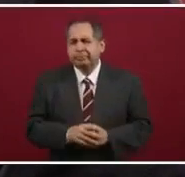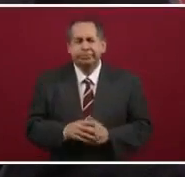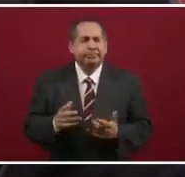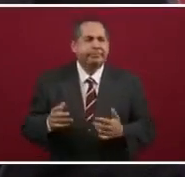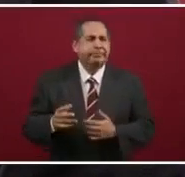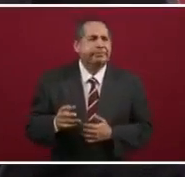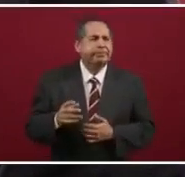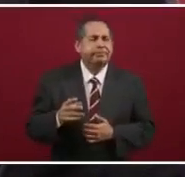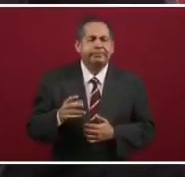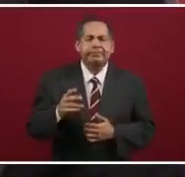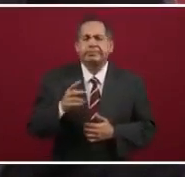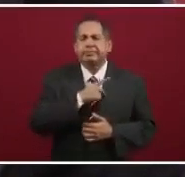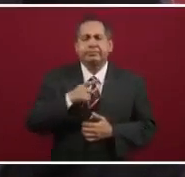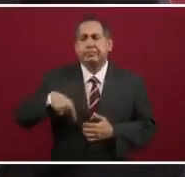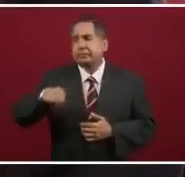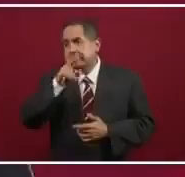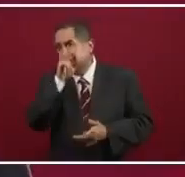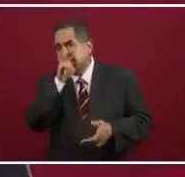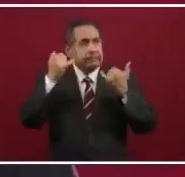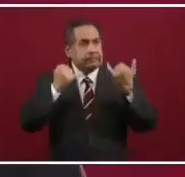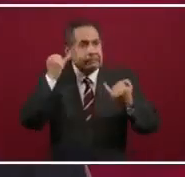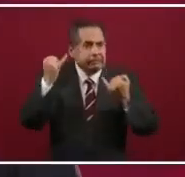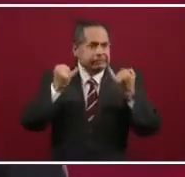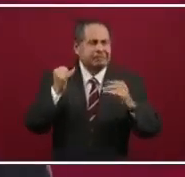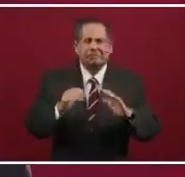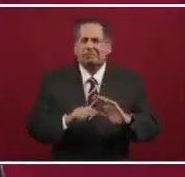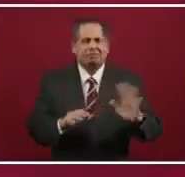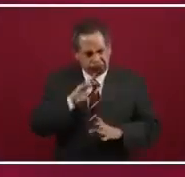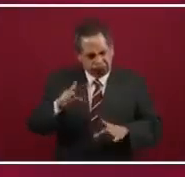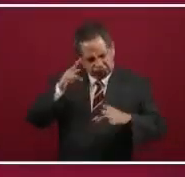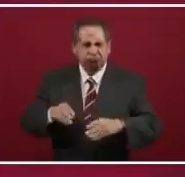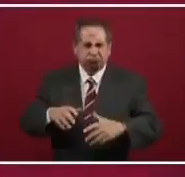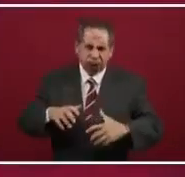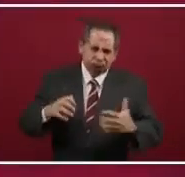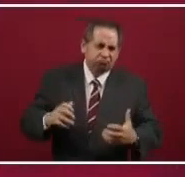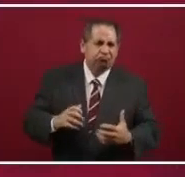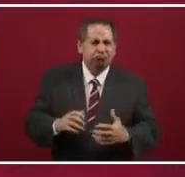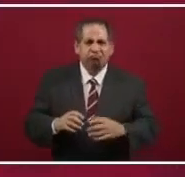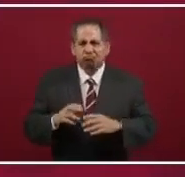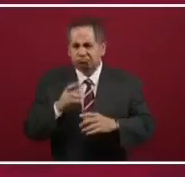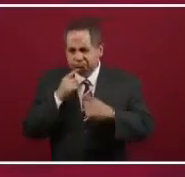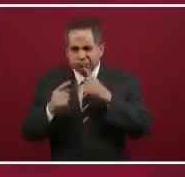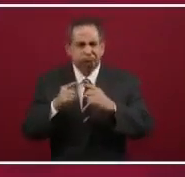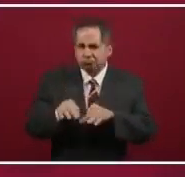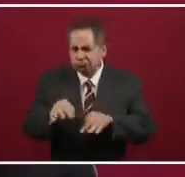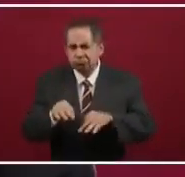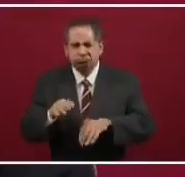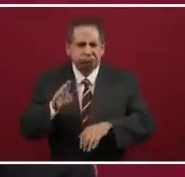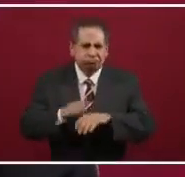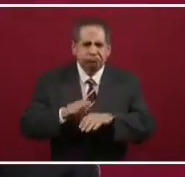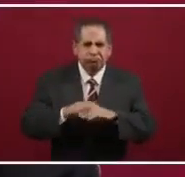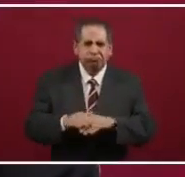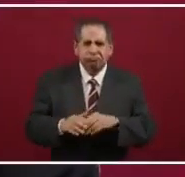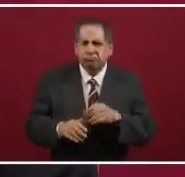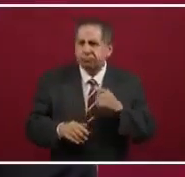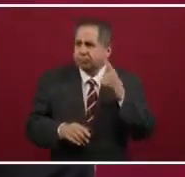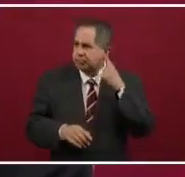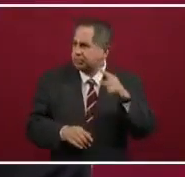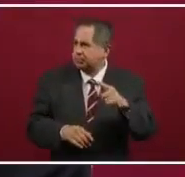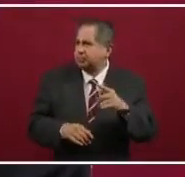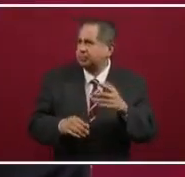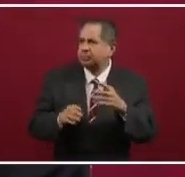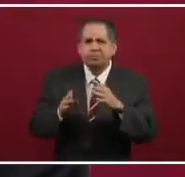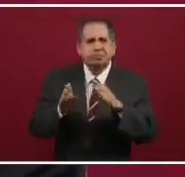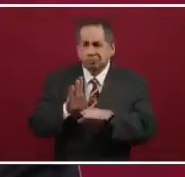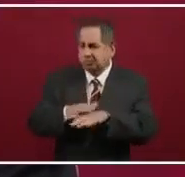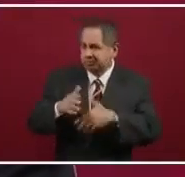Debemos de preocuparnos de más y ocuparnos de seguir trabajando para impulsar las actividades